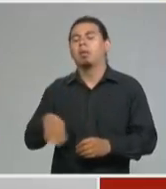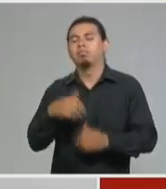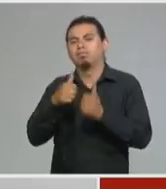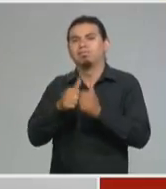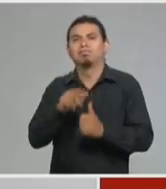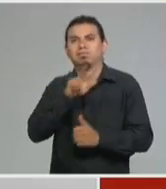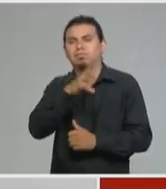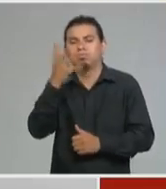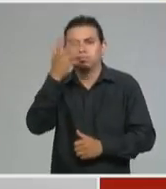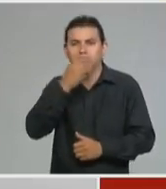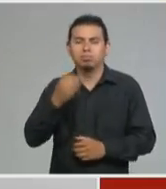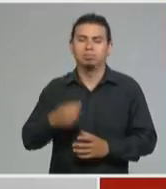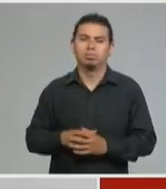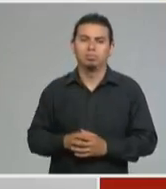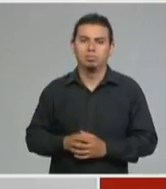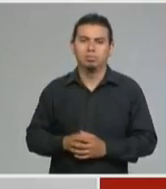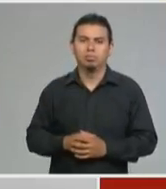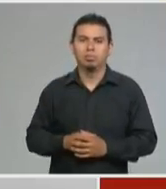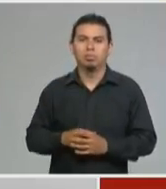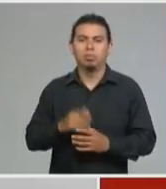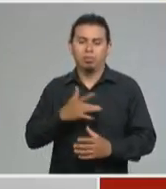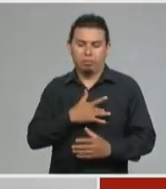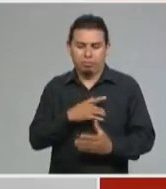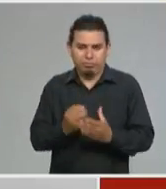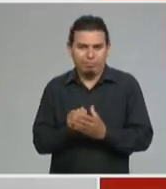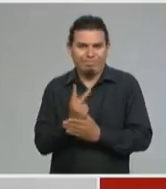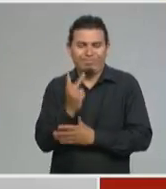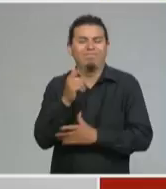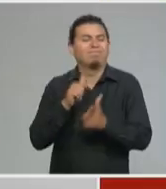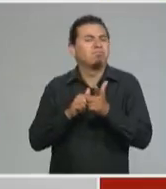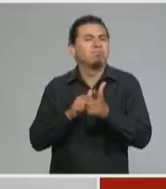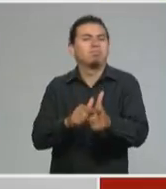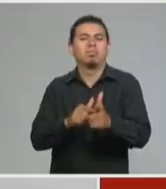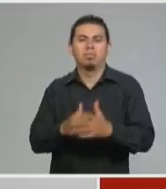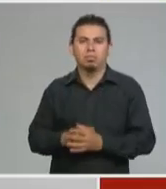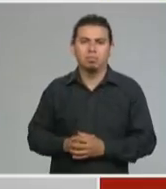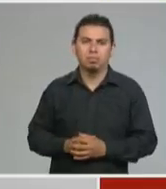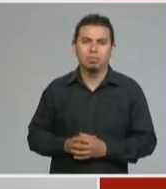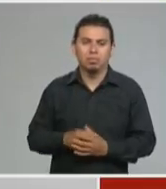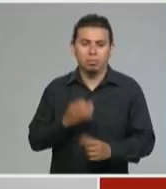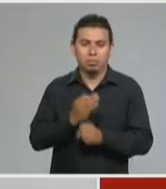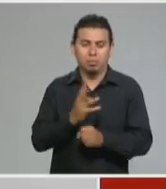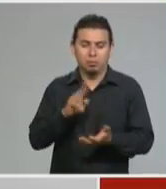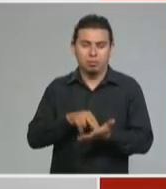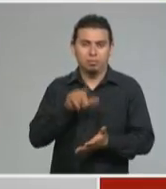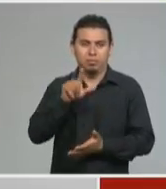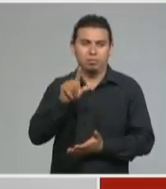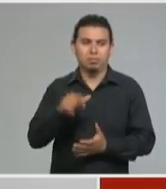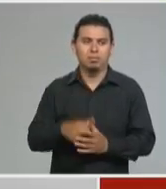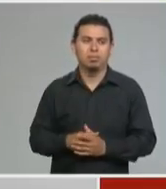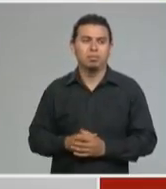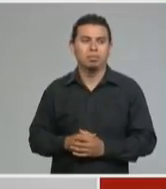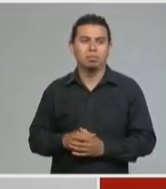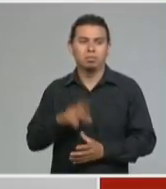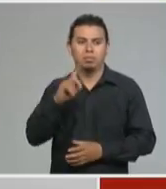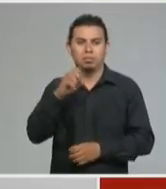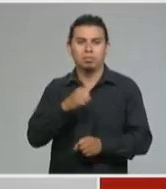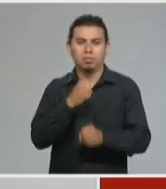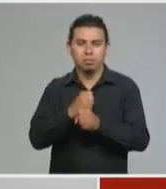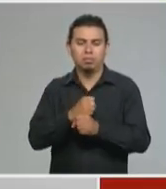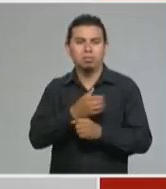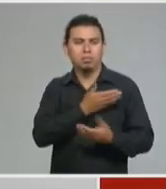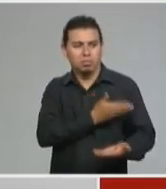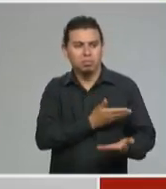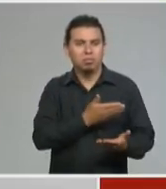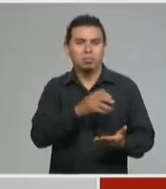decida interrumpir su fluir en el corazón. Estamos en 2017. Se cumplen 30 años del nombramiento